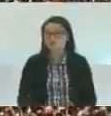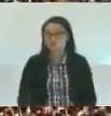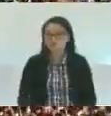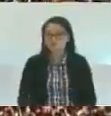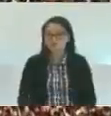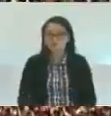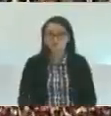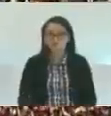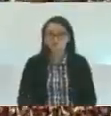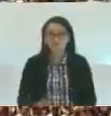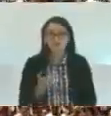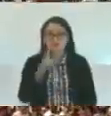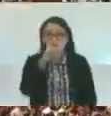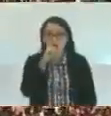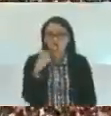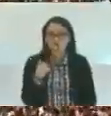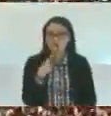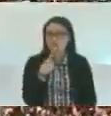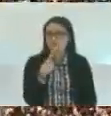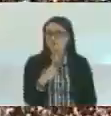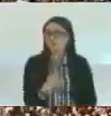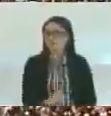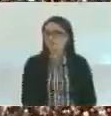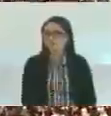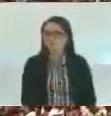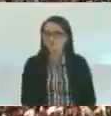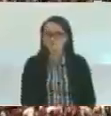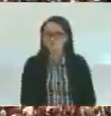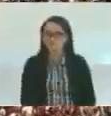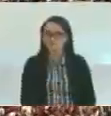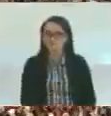Pero hace un año yo les dije a ustedes,